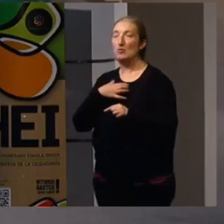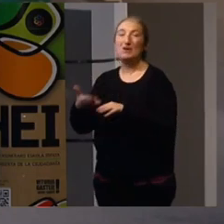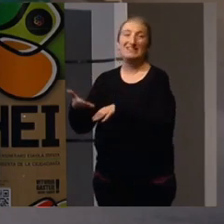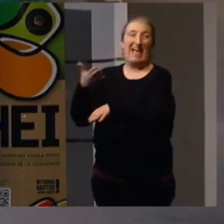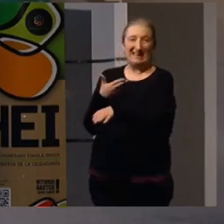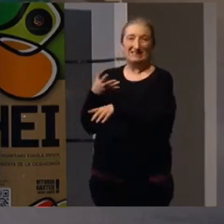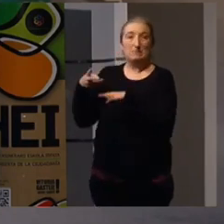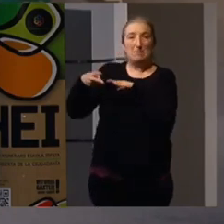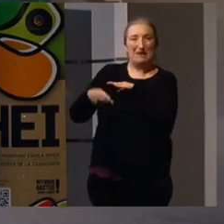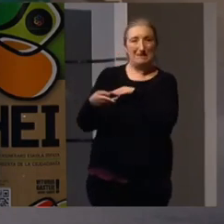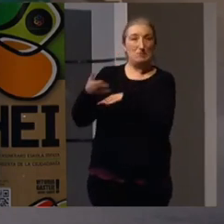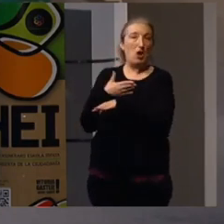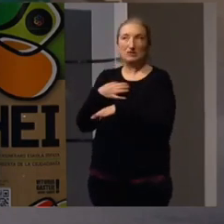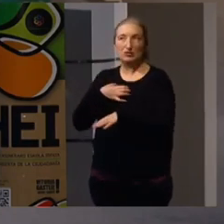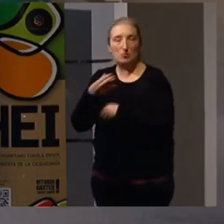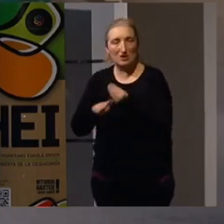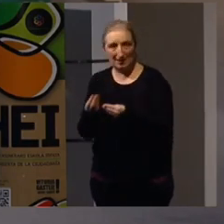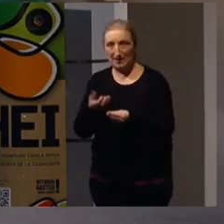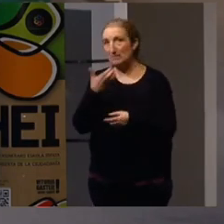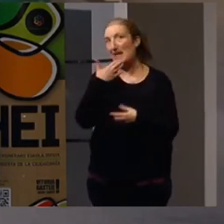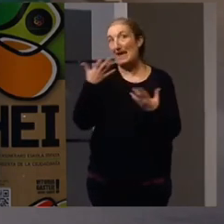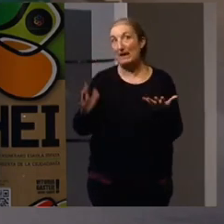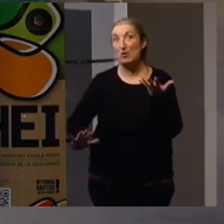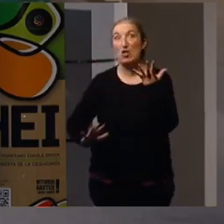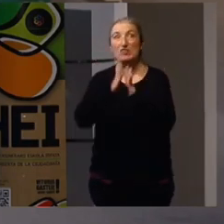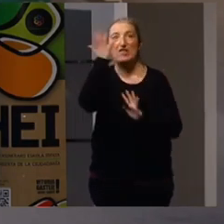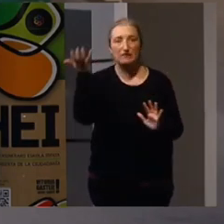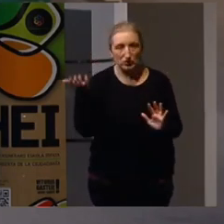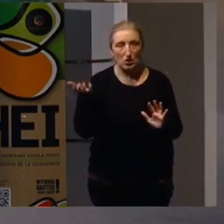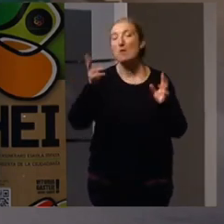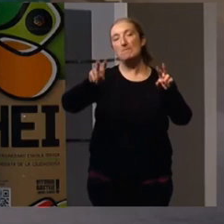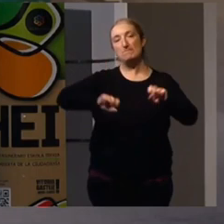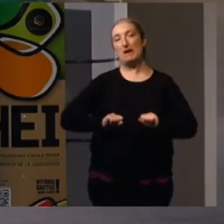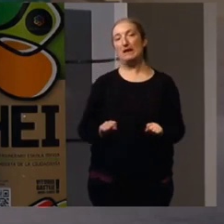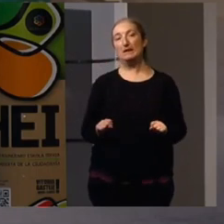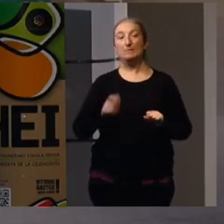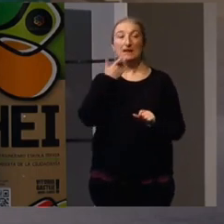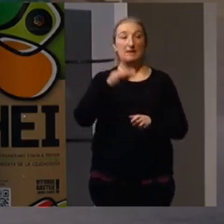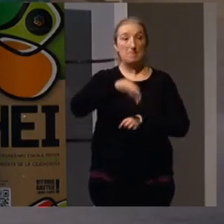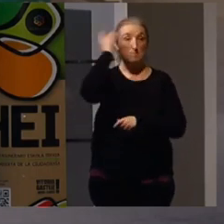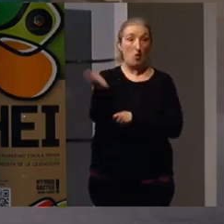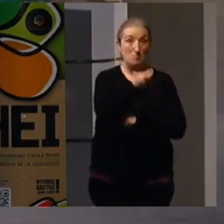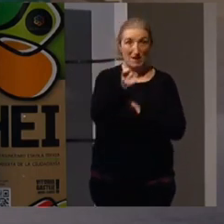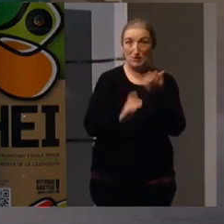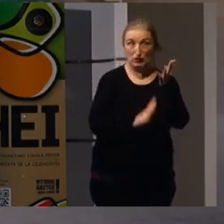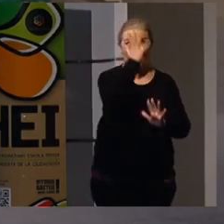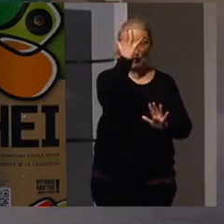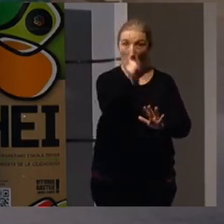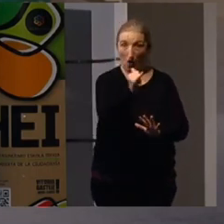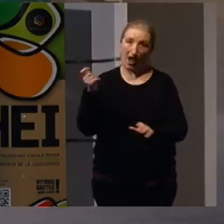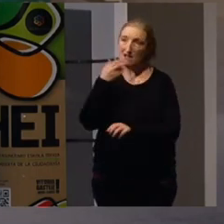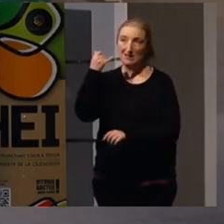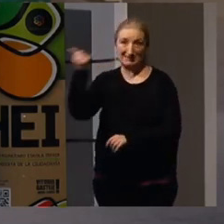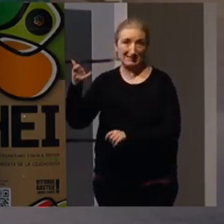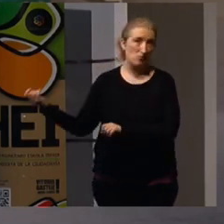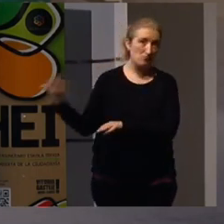papel preventivo, ¿no? Ponemos el ejemplo del incendio y es como, vale, está la parte de los bomberos de cuando ya hay un fuego, pero sí, también